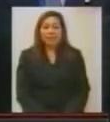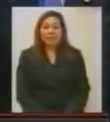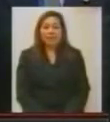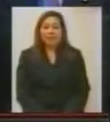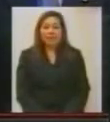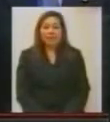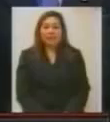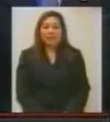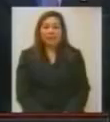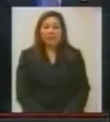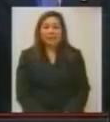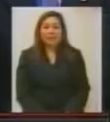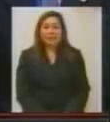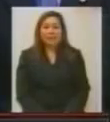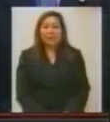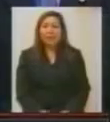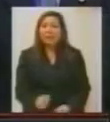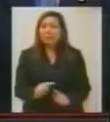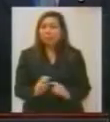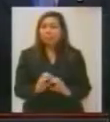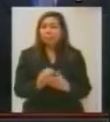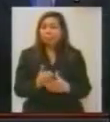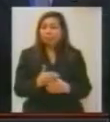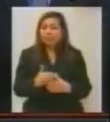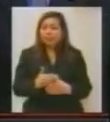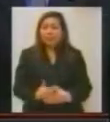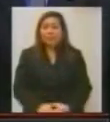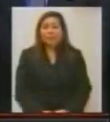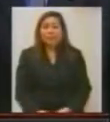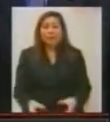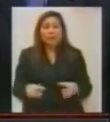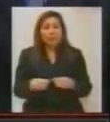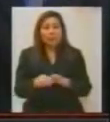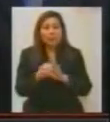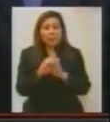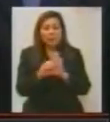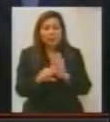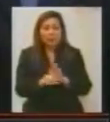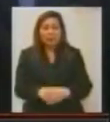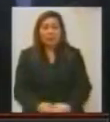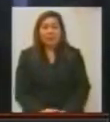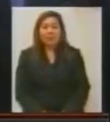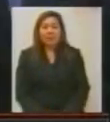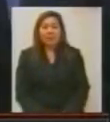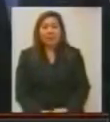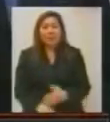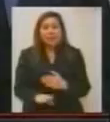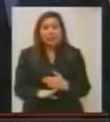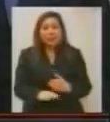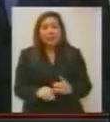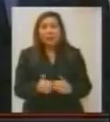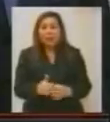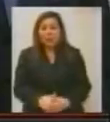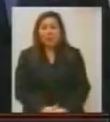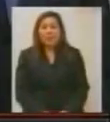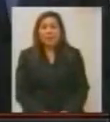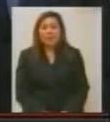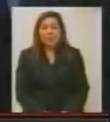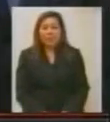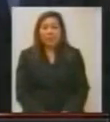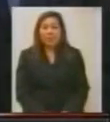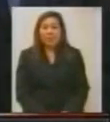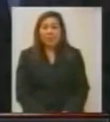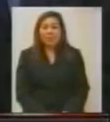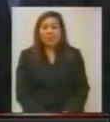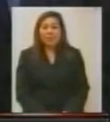Lo que se ha pedido también por parte de algunos grupos es que la Comisión de Constitución pase a otra fuerza política.